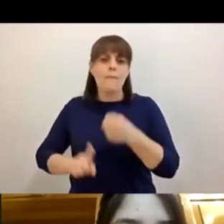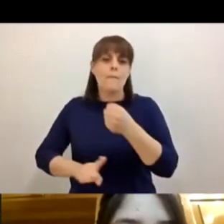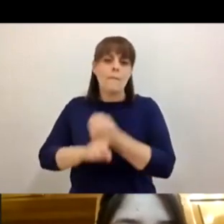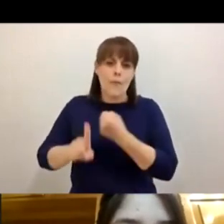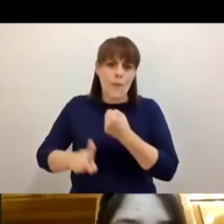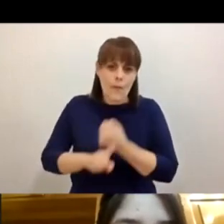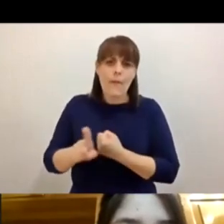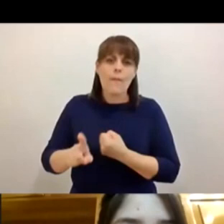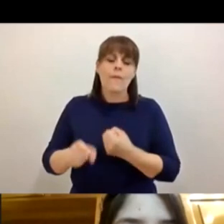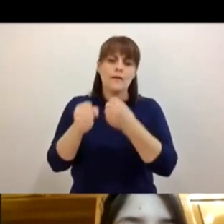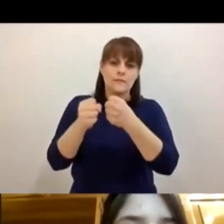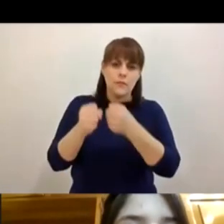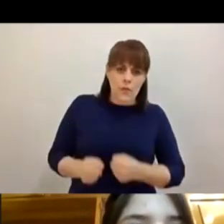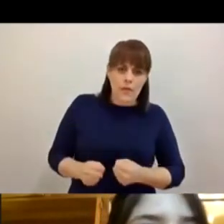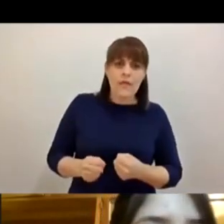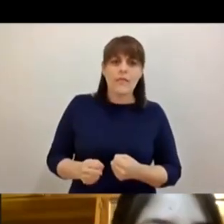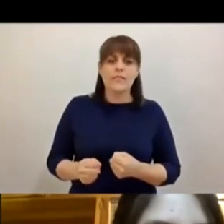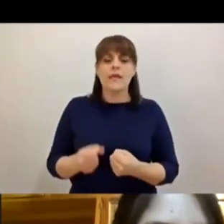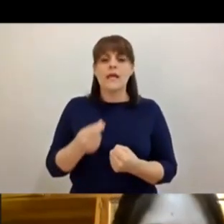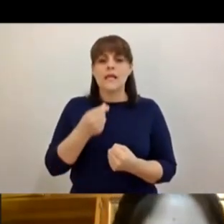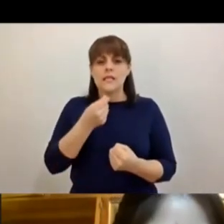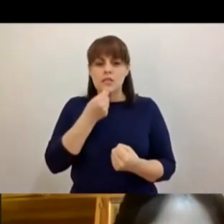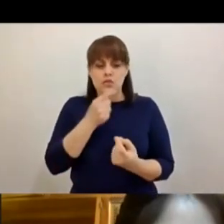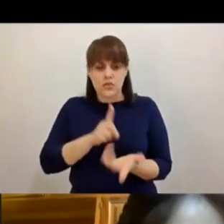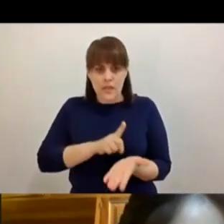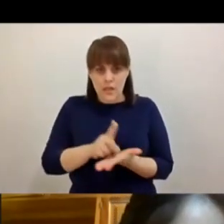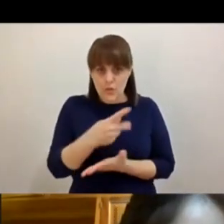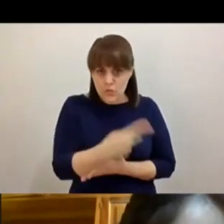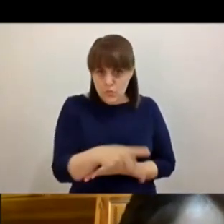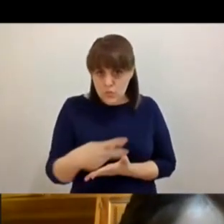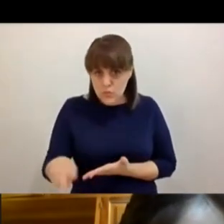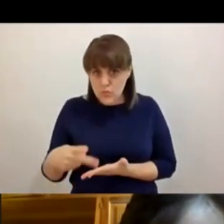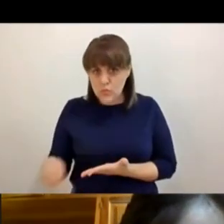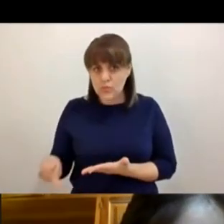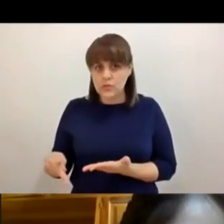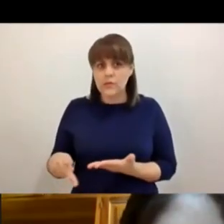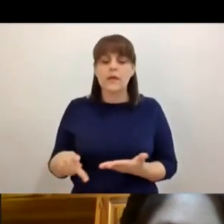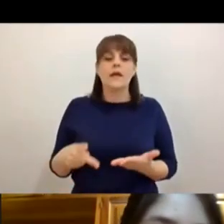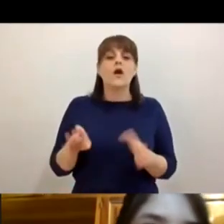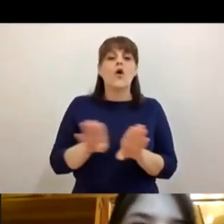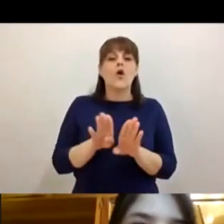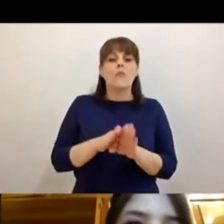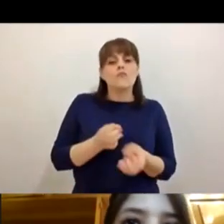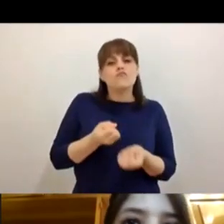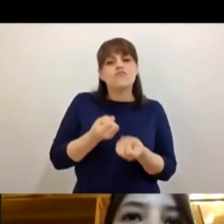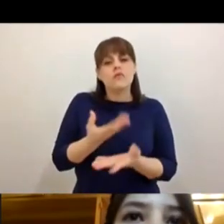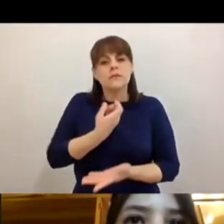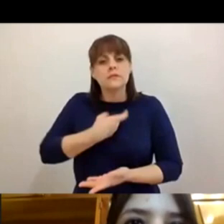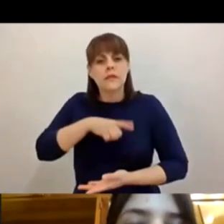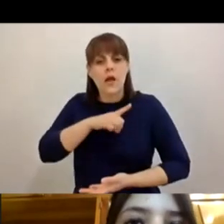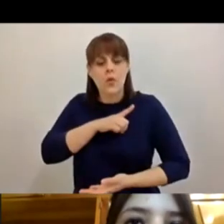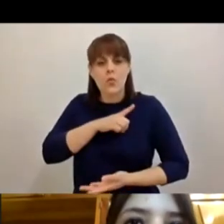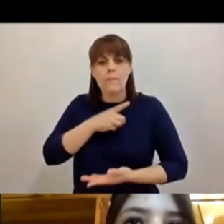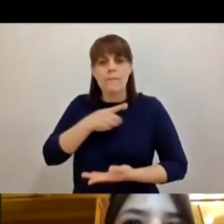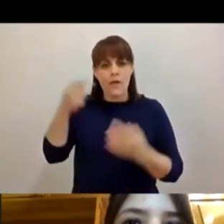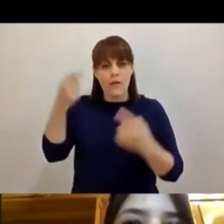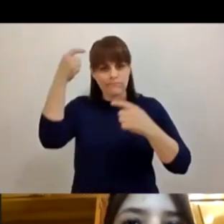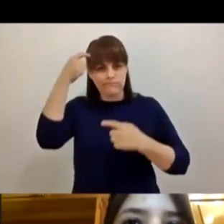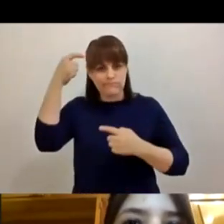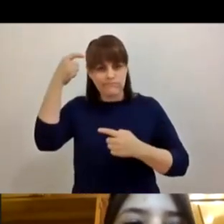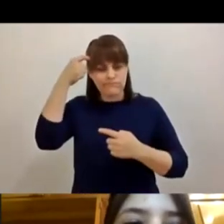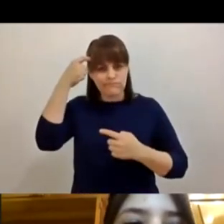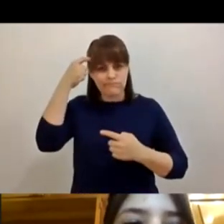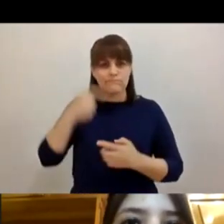infancia, viviendo en prisión y aspectos psicológicos para la salud mental de las personas en prisión. En situación